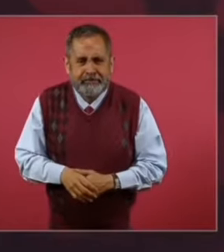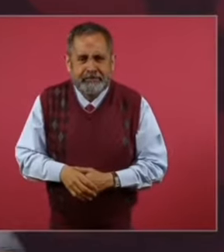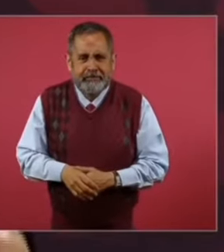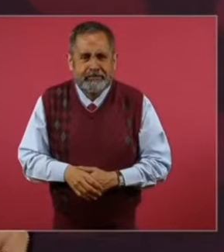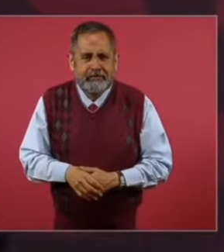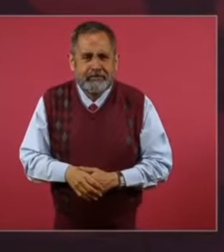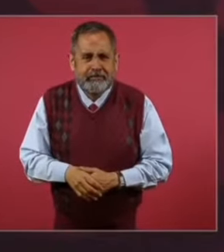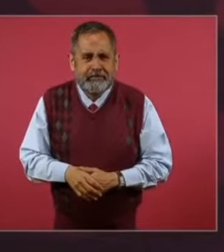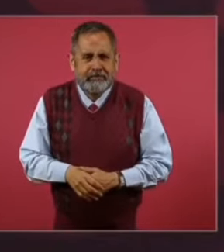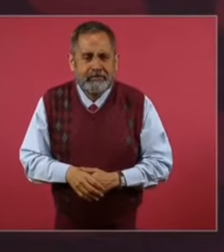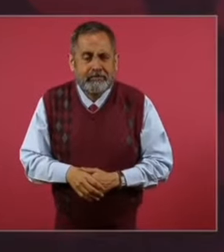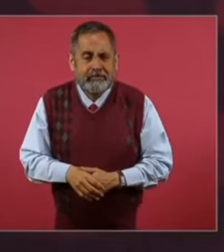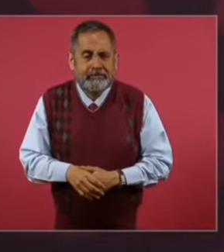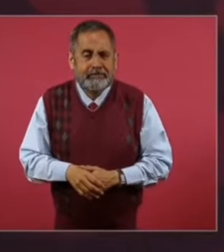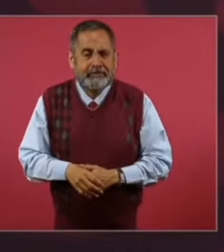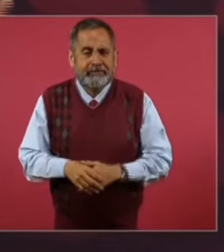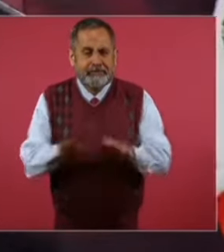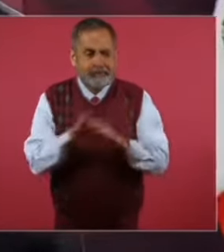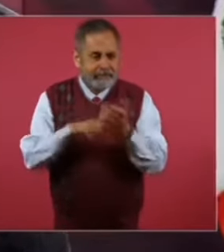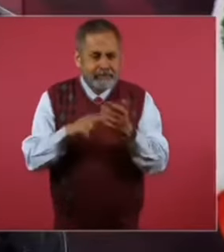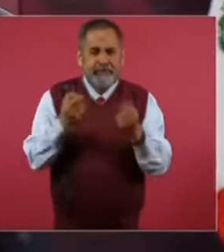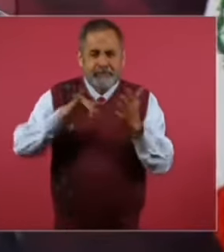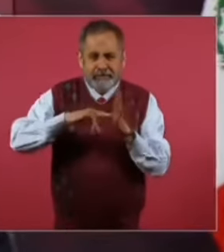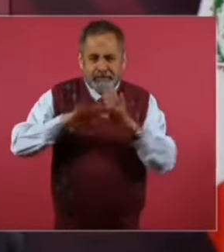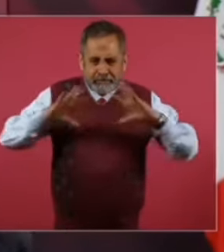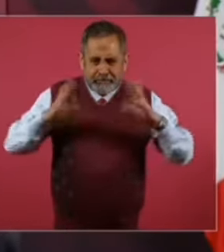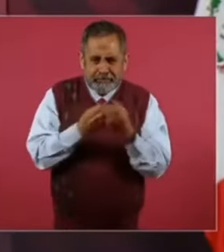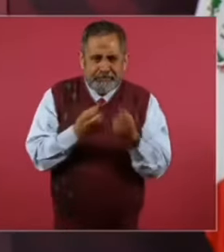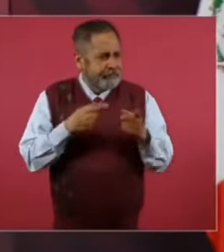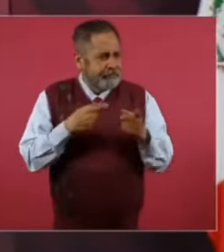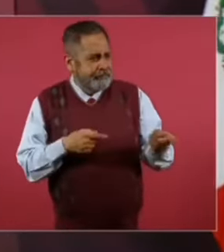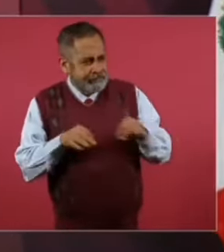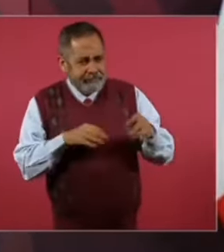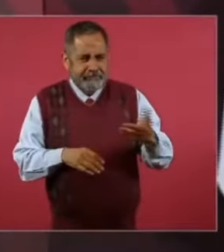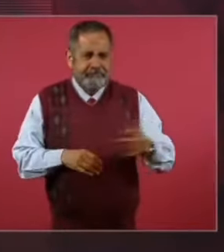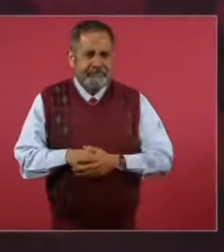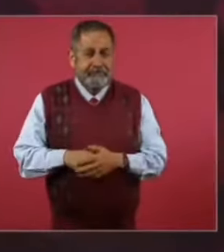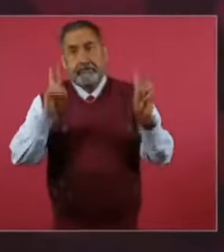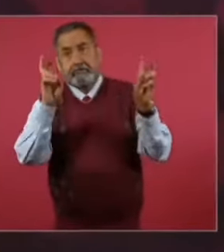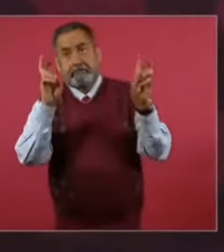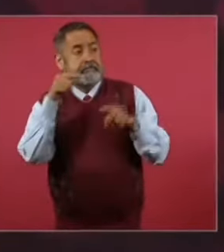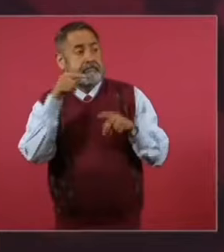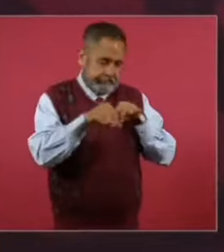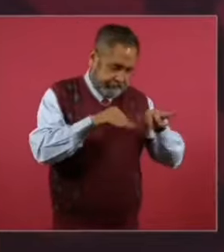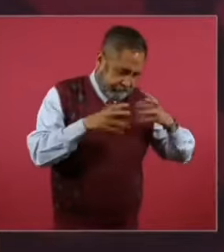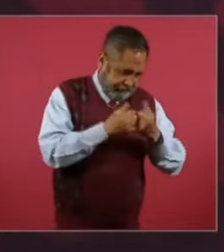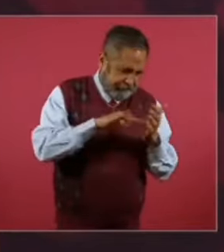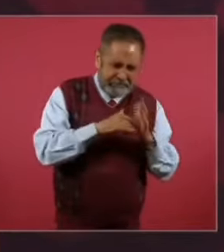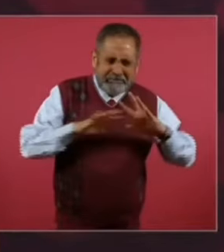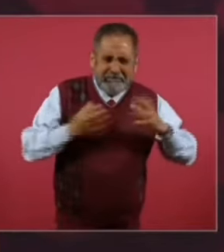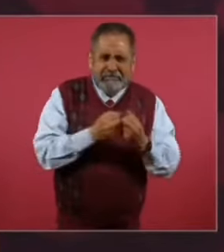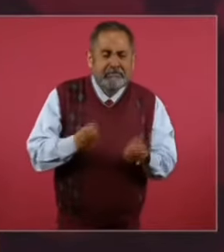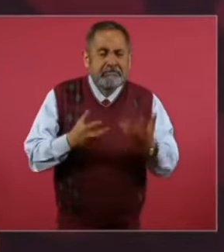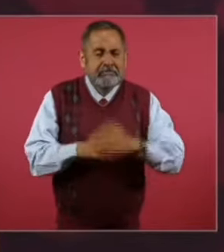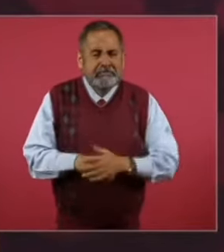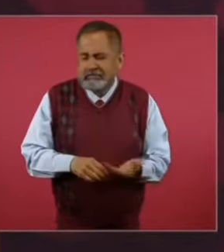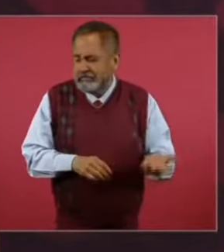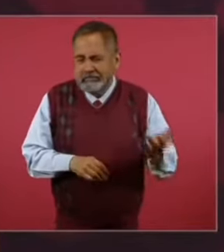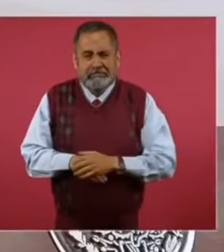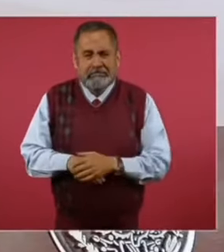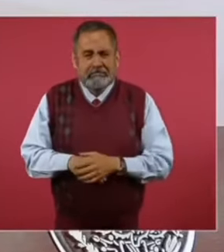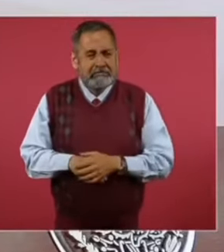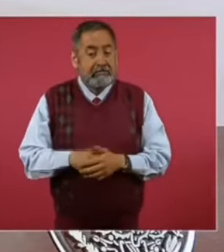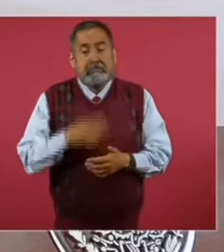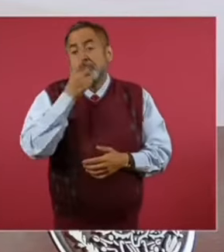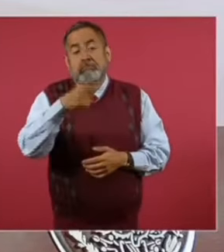Y si lo vemos en horas de trabajo o supuestas horas de trabajo, vamos a encontrar que